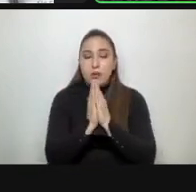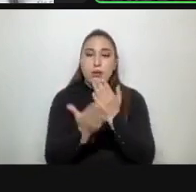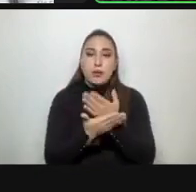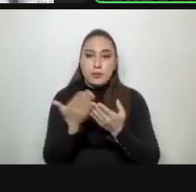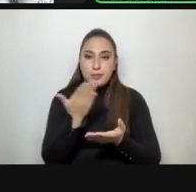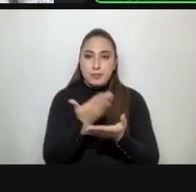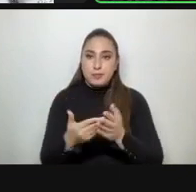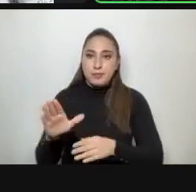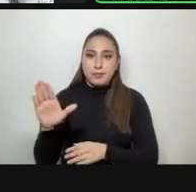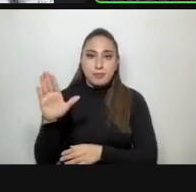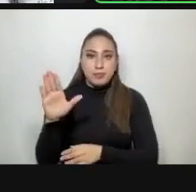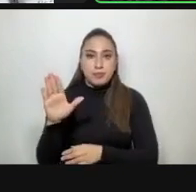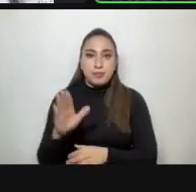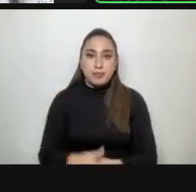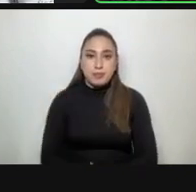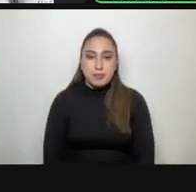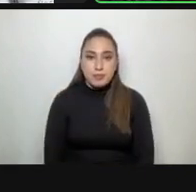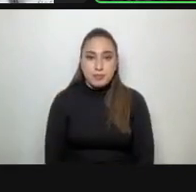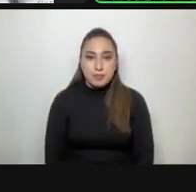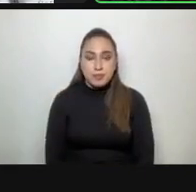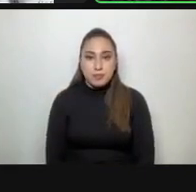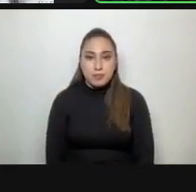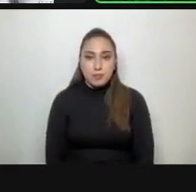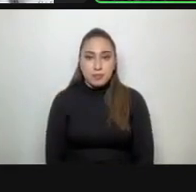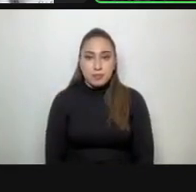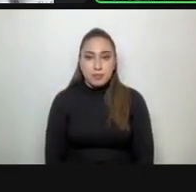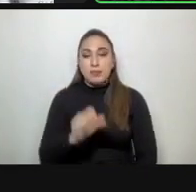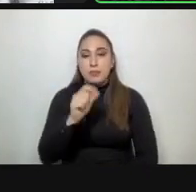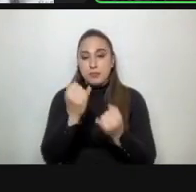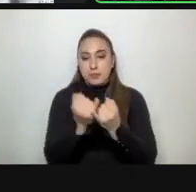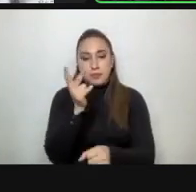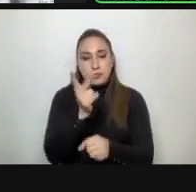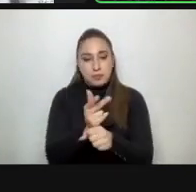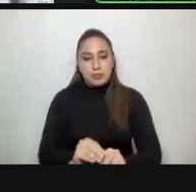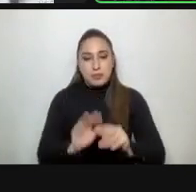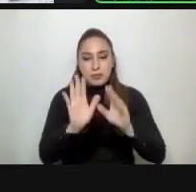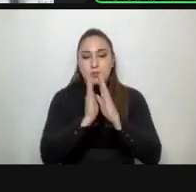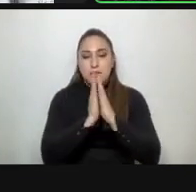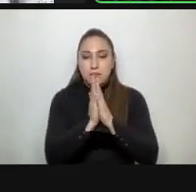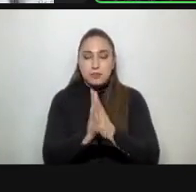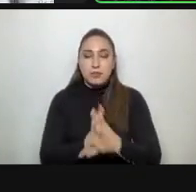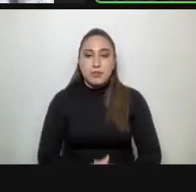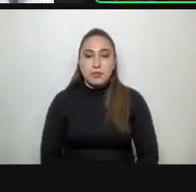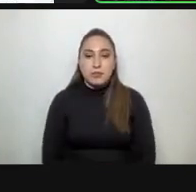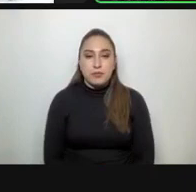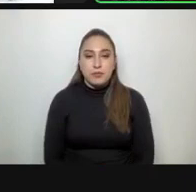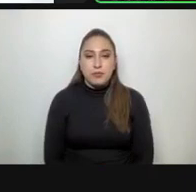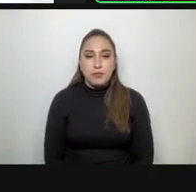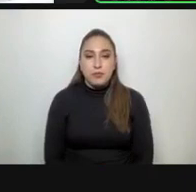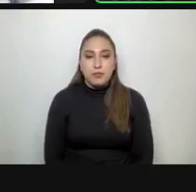sírvanse manifestarlo levantando la mano y favor de encender sus cámaras, por favor.